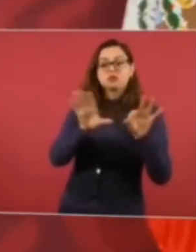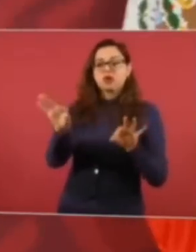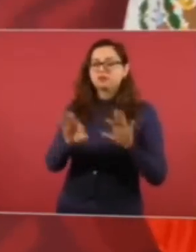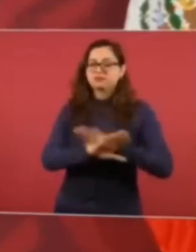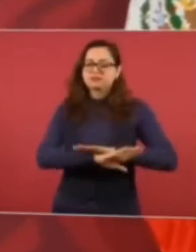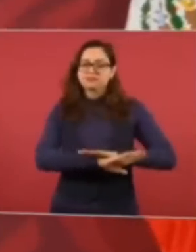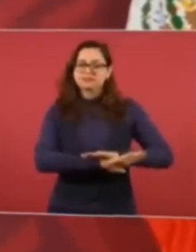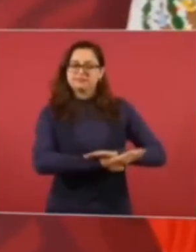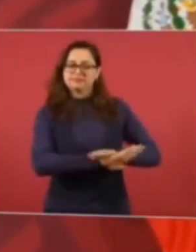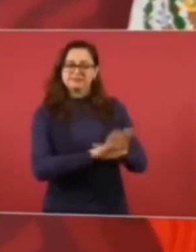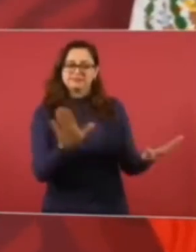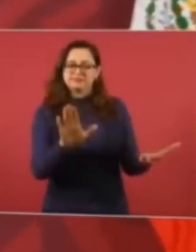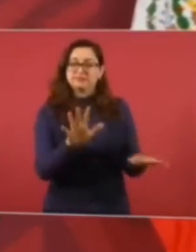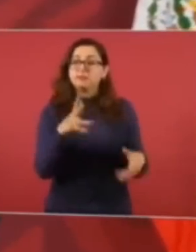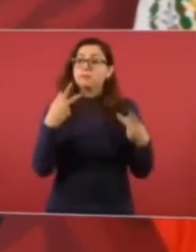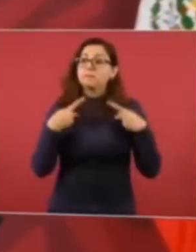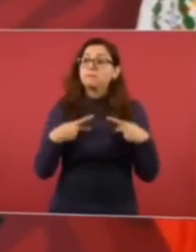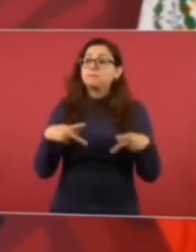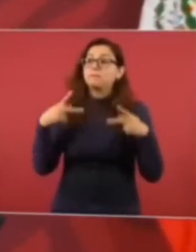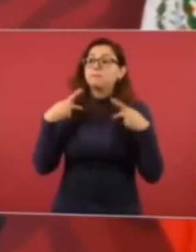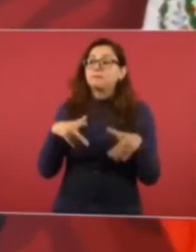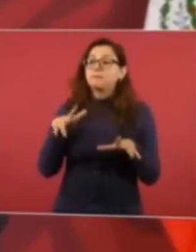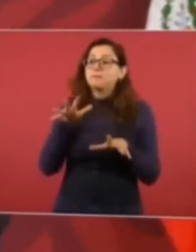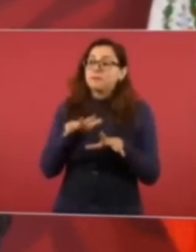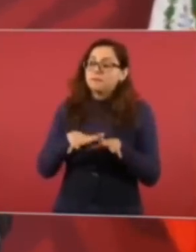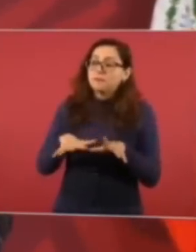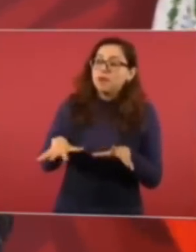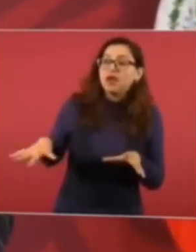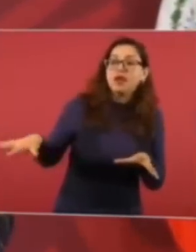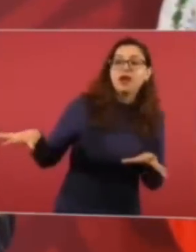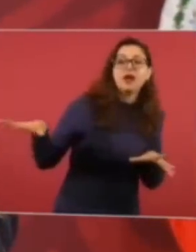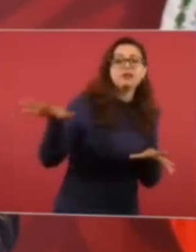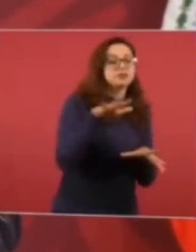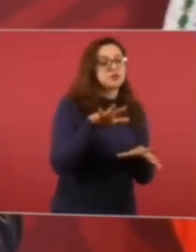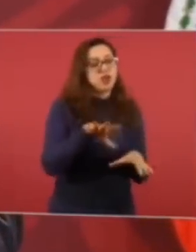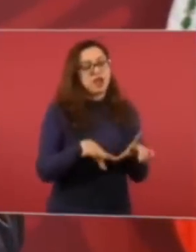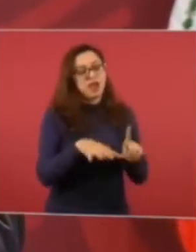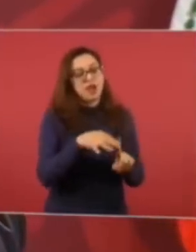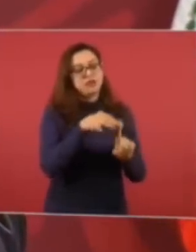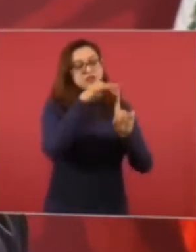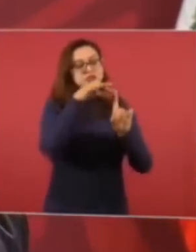de línea y del tribunal electoral que sea posible